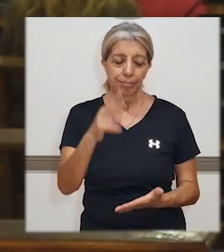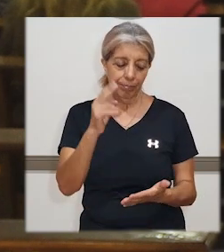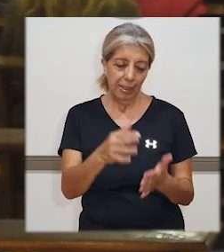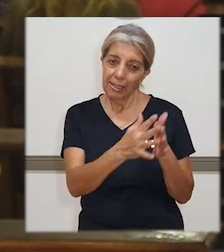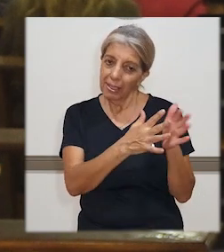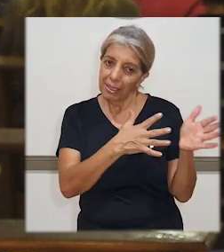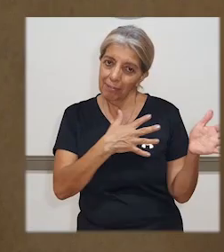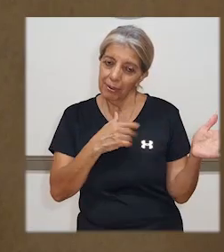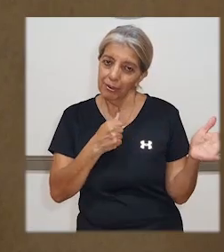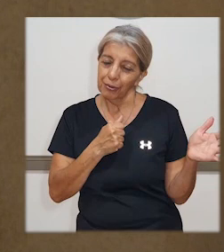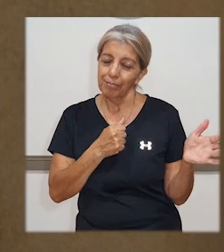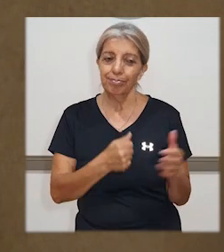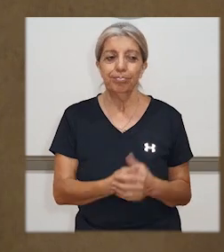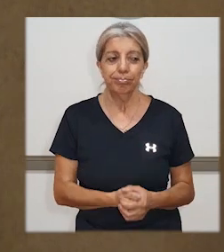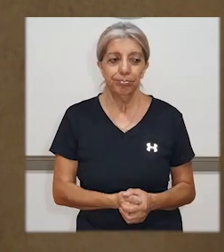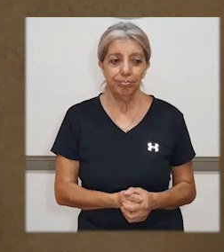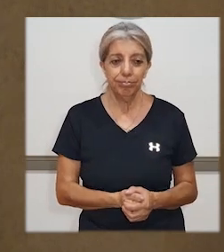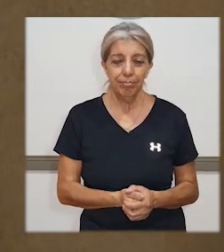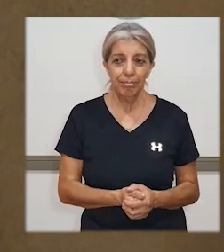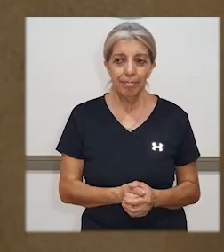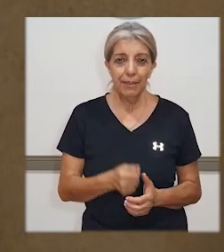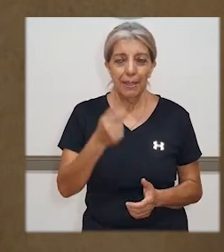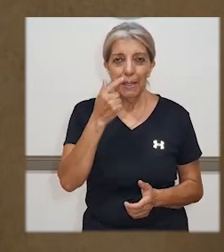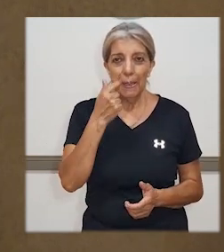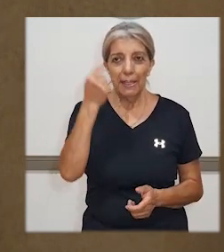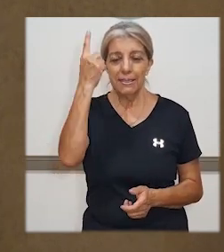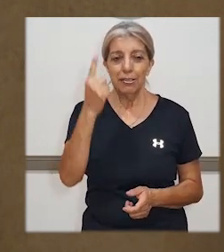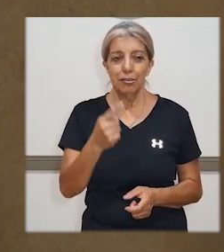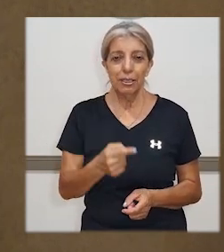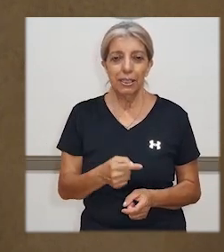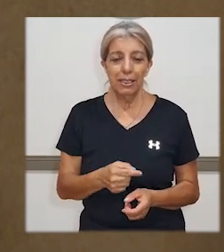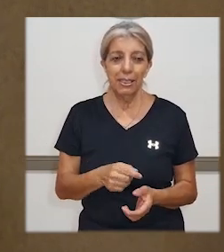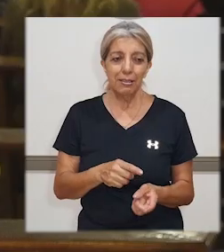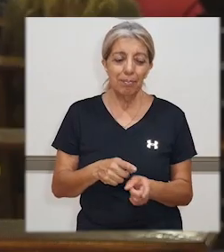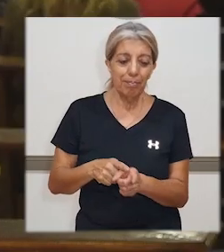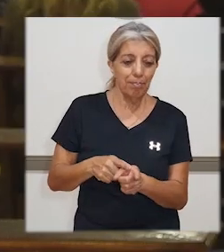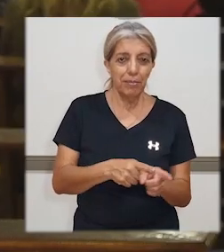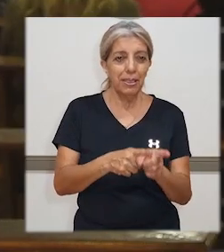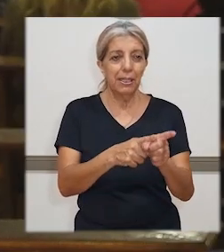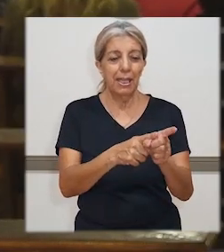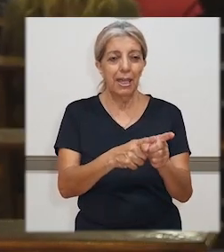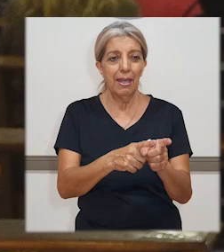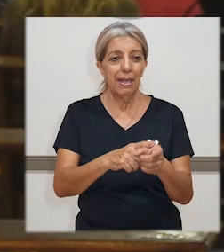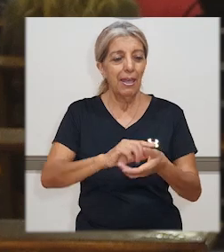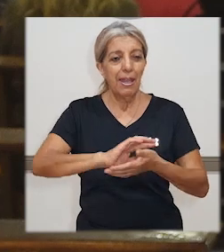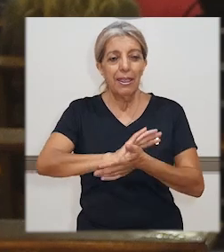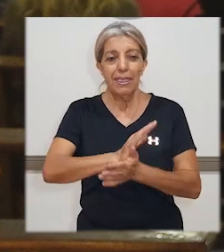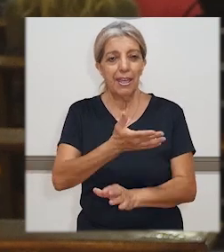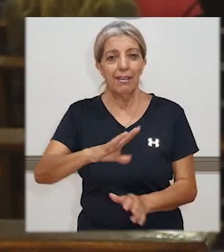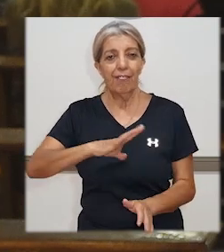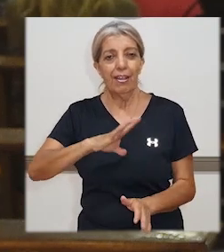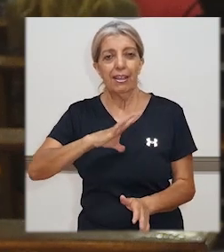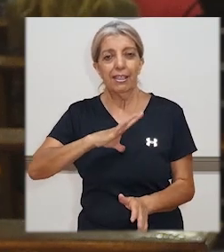El Señor es mi pastor, nada me puede faltar. El Señor es mi